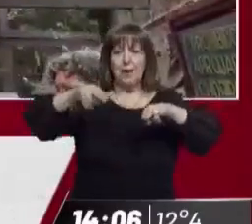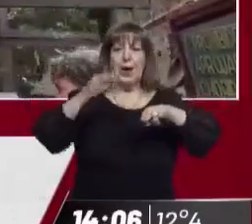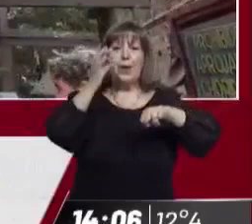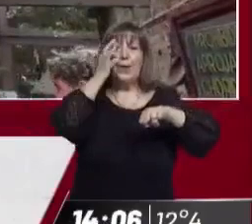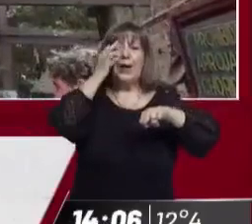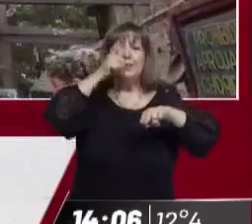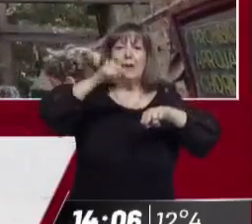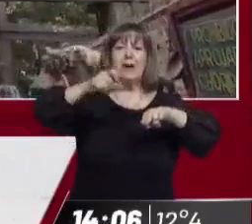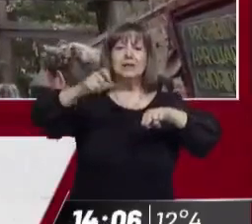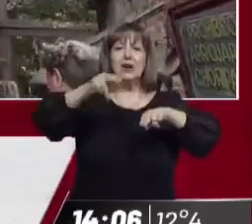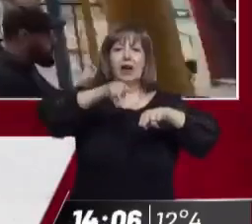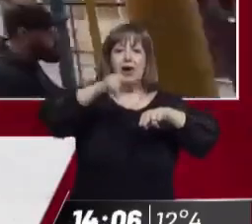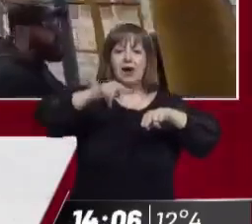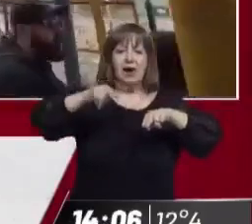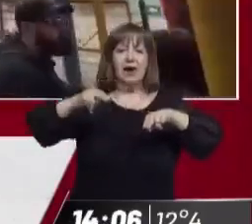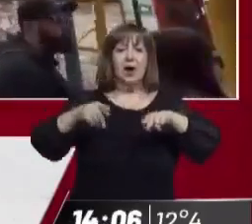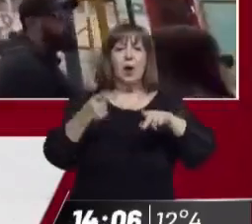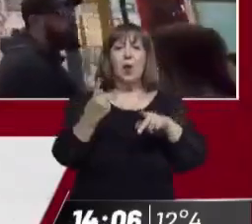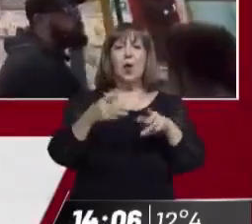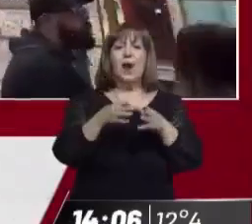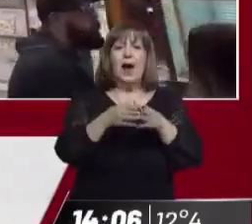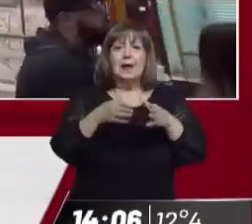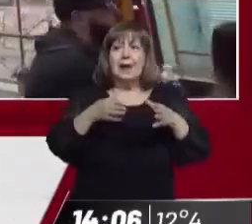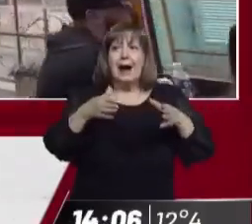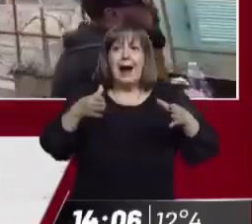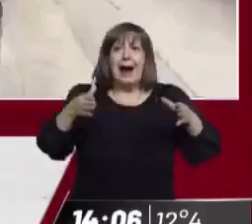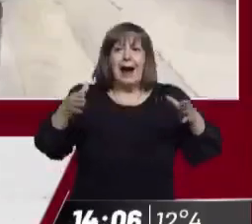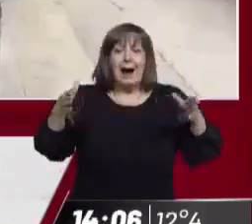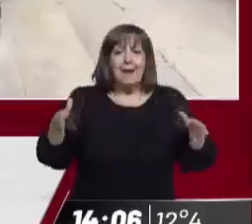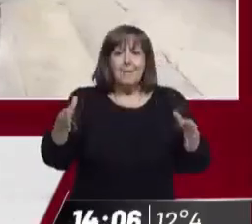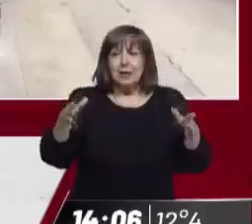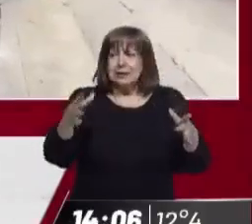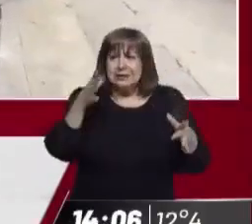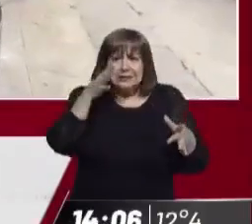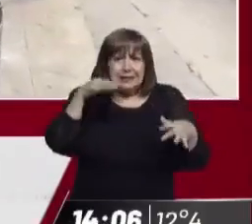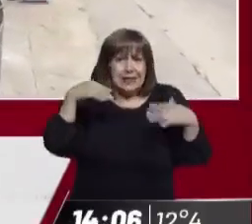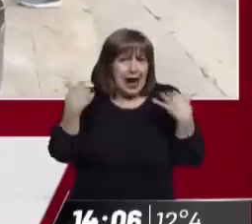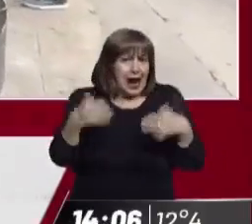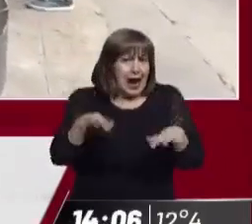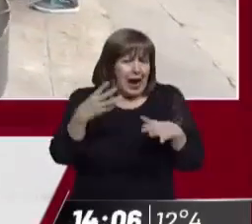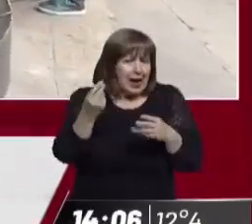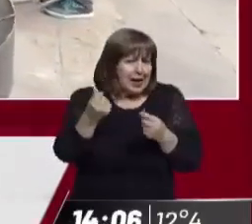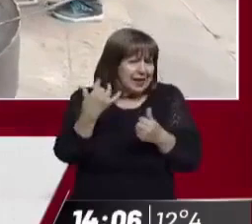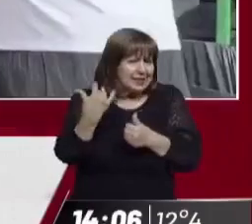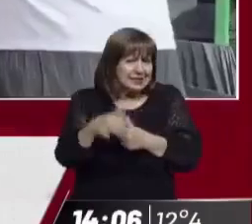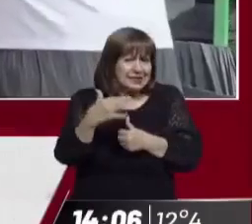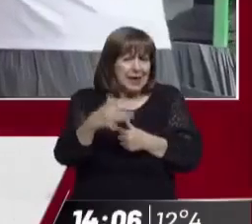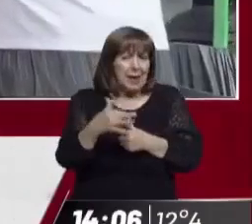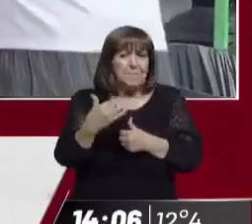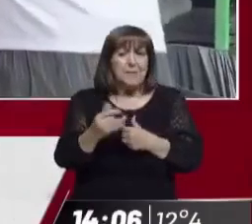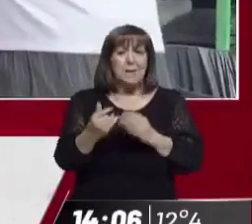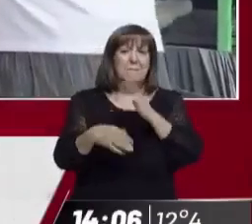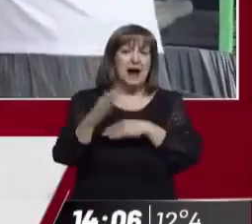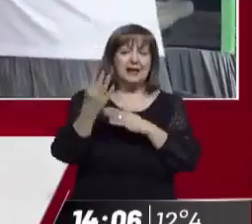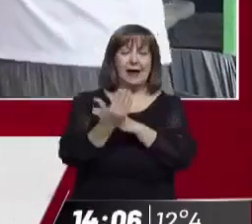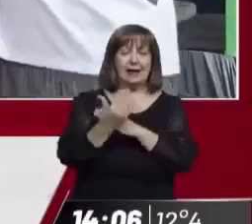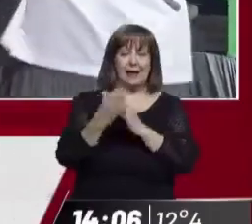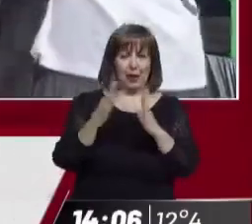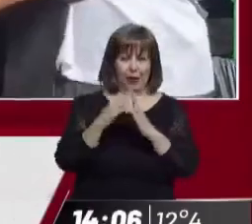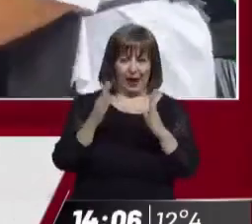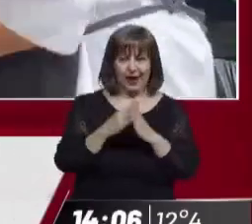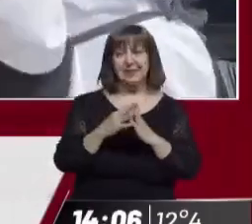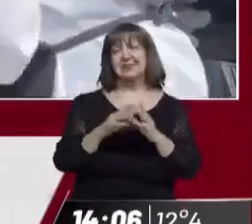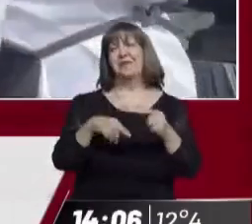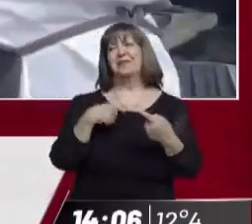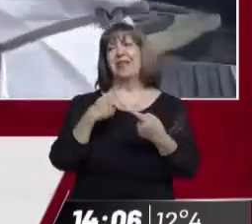personas. Y una cama salía más cara que alquilar una casa. Y bueno, y después tiene sus